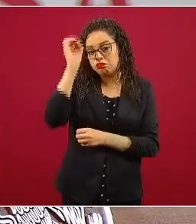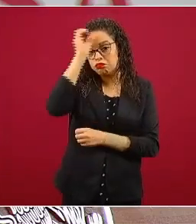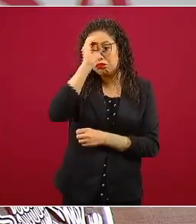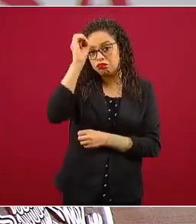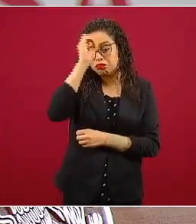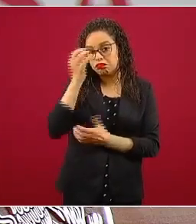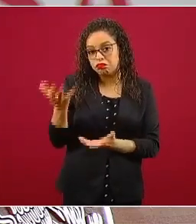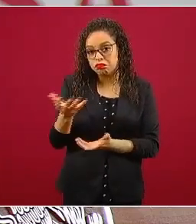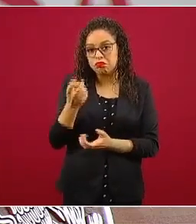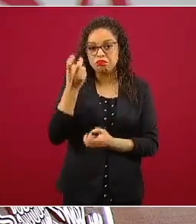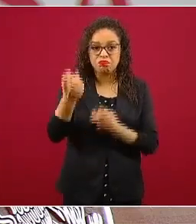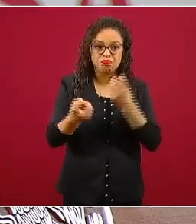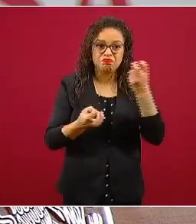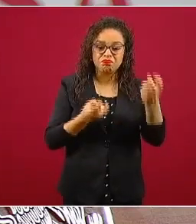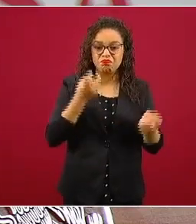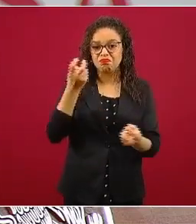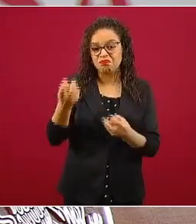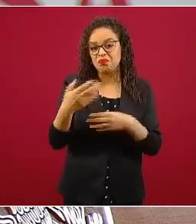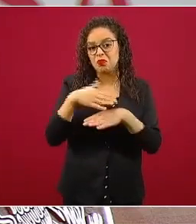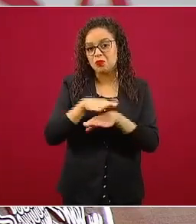criticar.